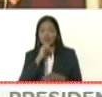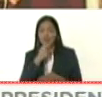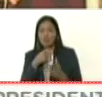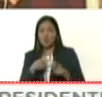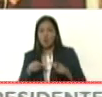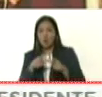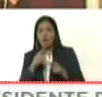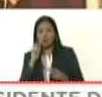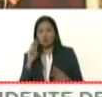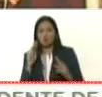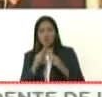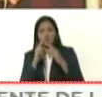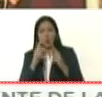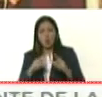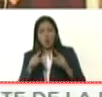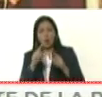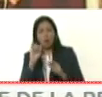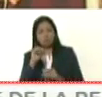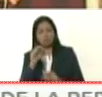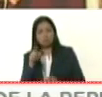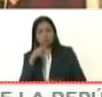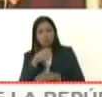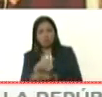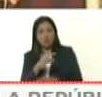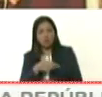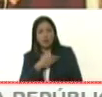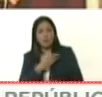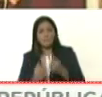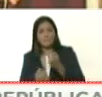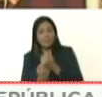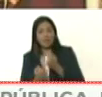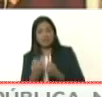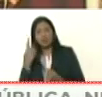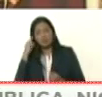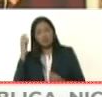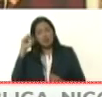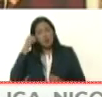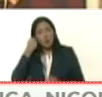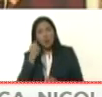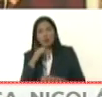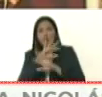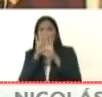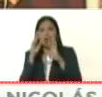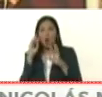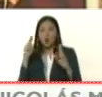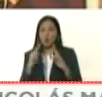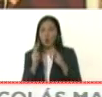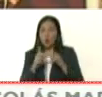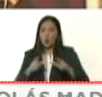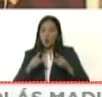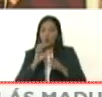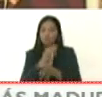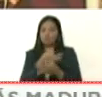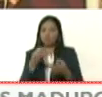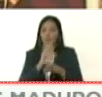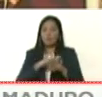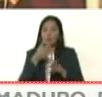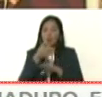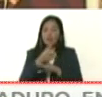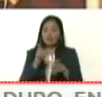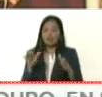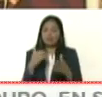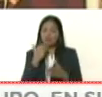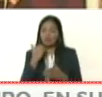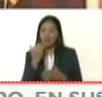ahí estuve yo, en esa base de Misiones, inaugurando. Recuerdo plenamente, conozco muy bien toda esa zona, porque por ahí teníamos